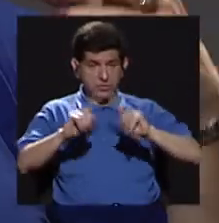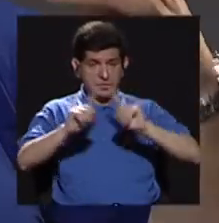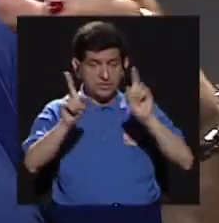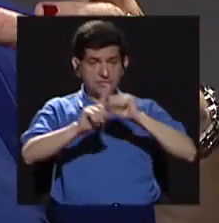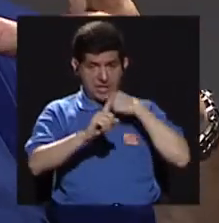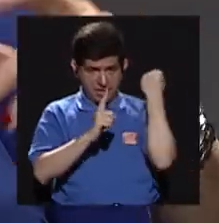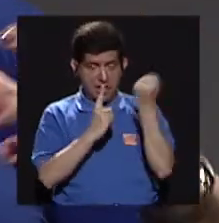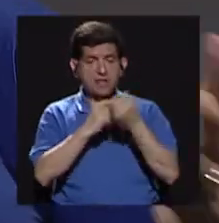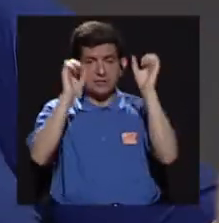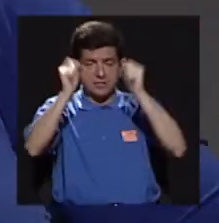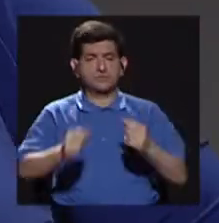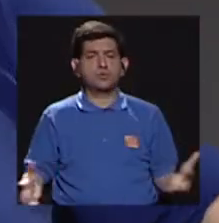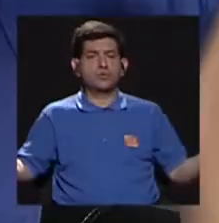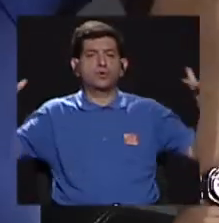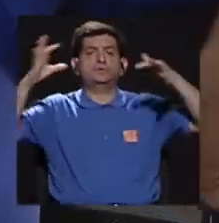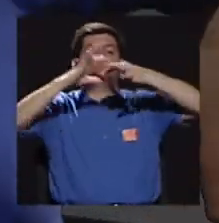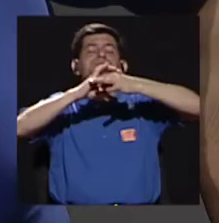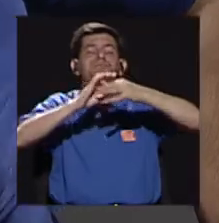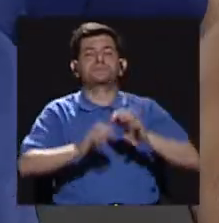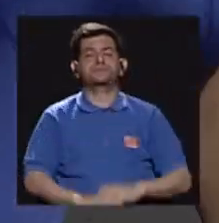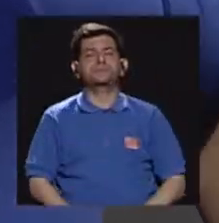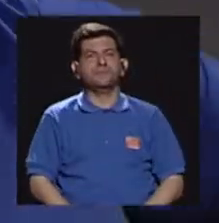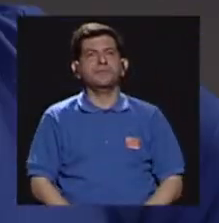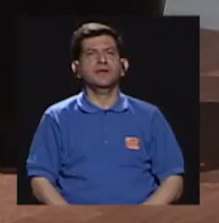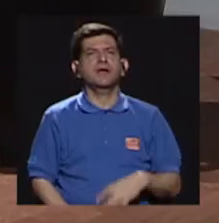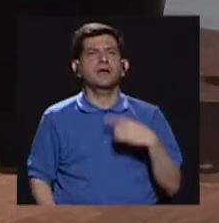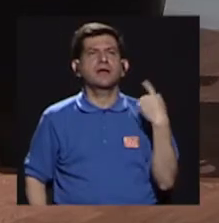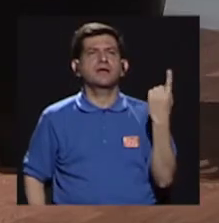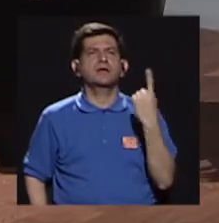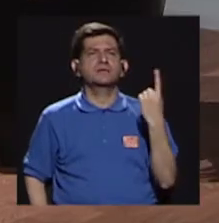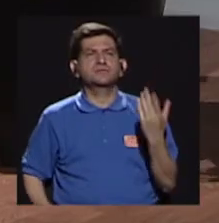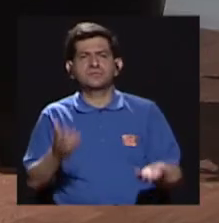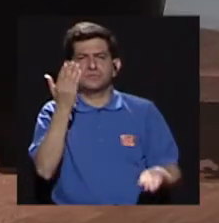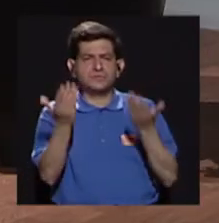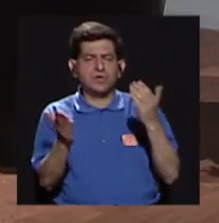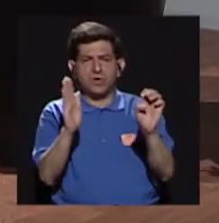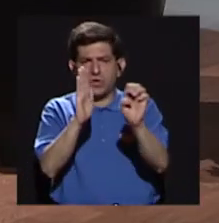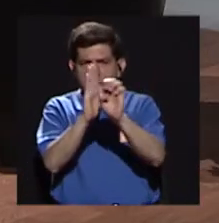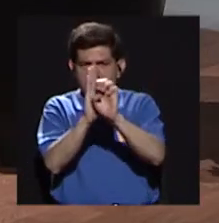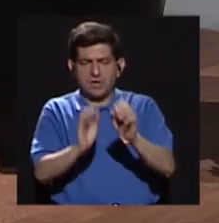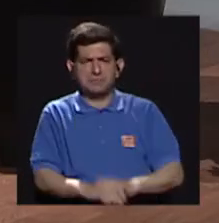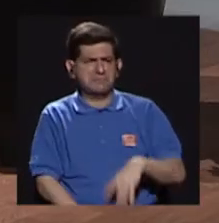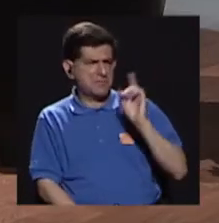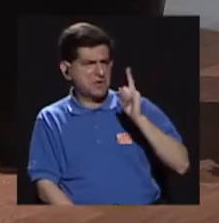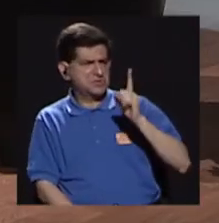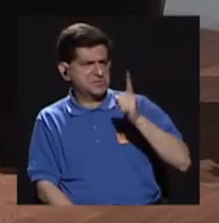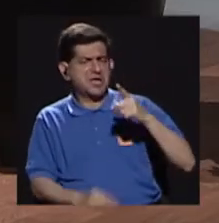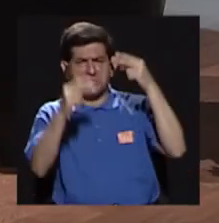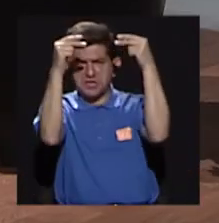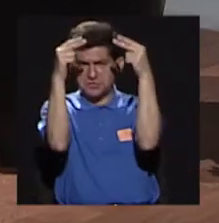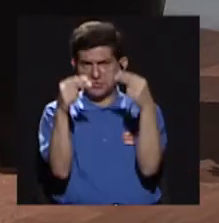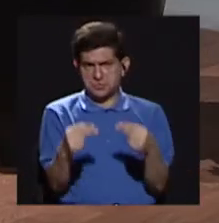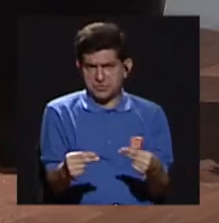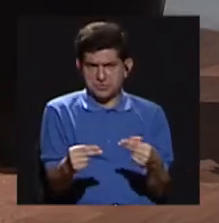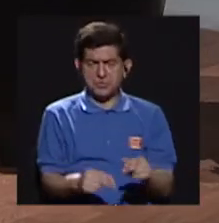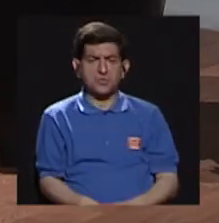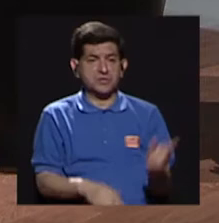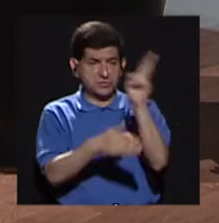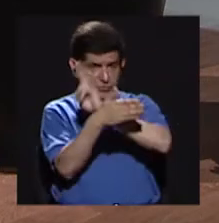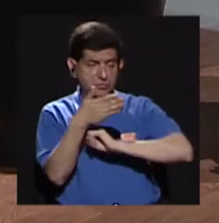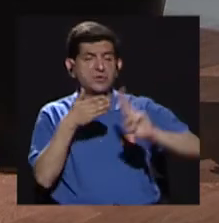pudieran concluir y nada más para un ejemplo se amenazó el presupuesto de las